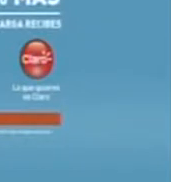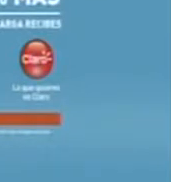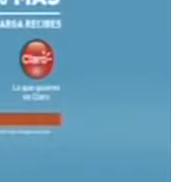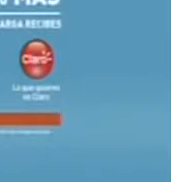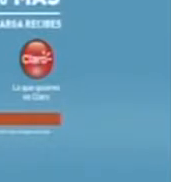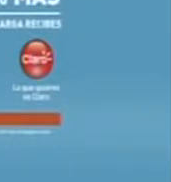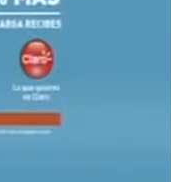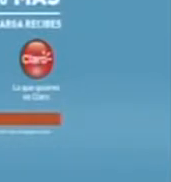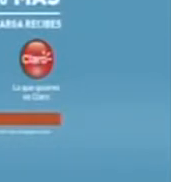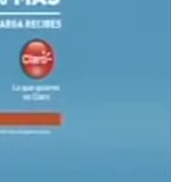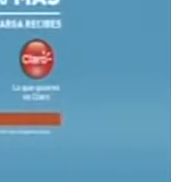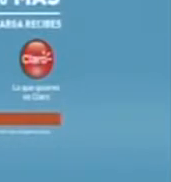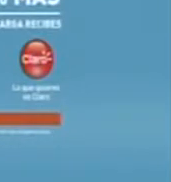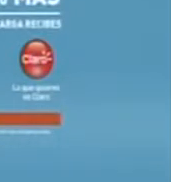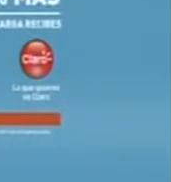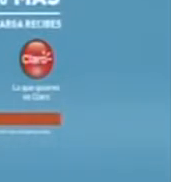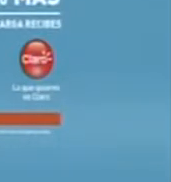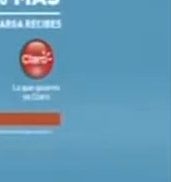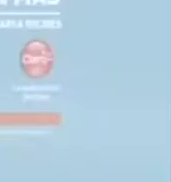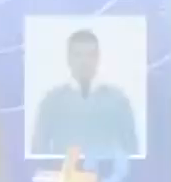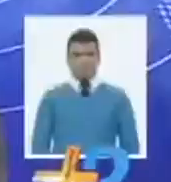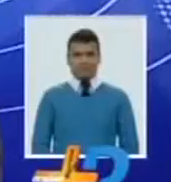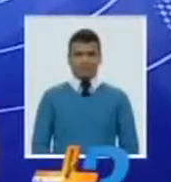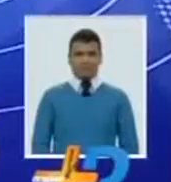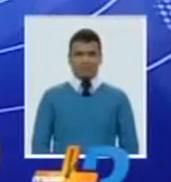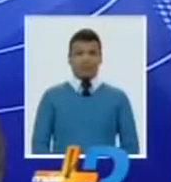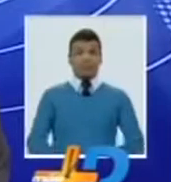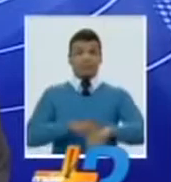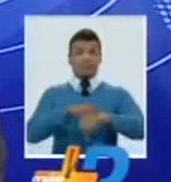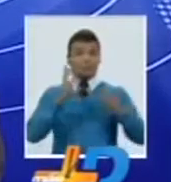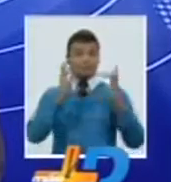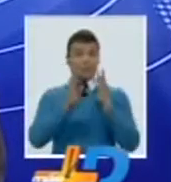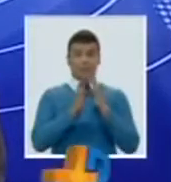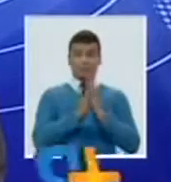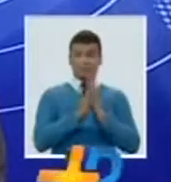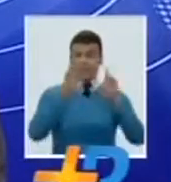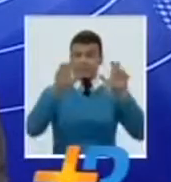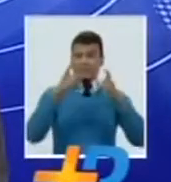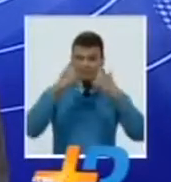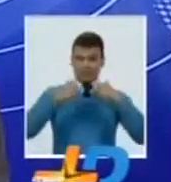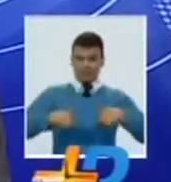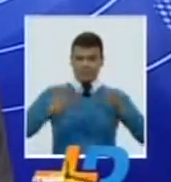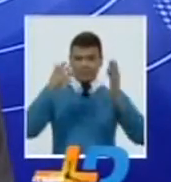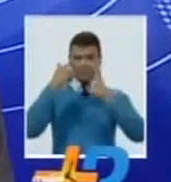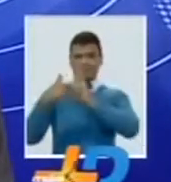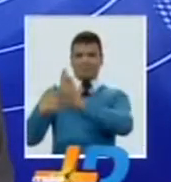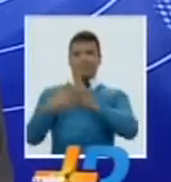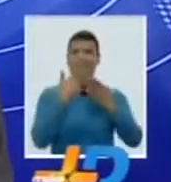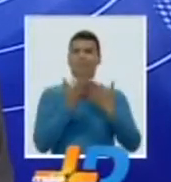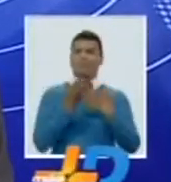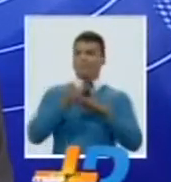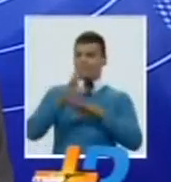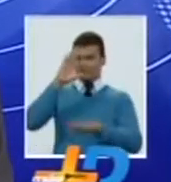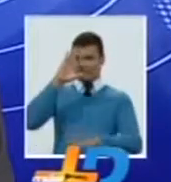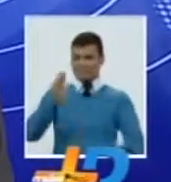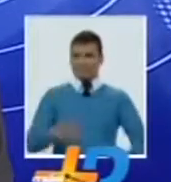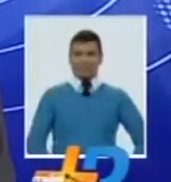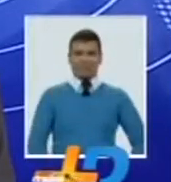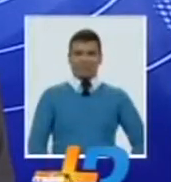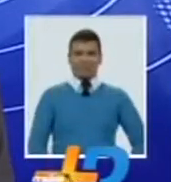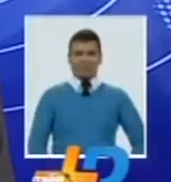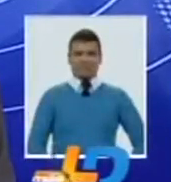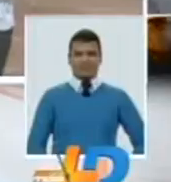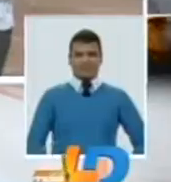Entre más recargues, más carga recibes. Momento de conocer las noticias del entretenimiento con Lorena Balmas. Lorena, buenas